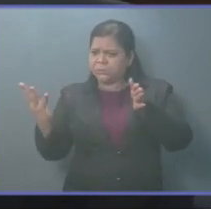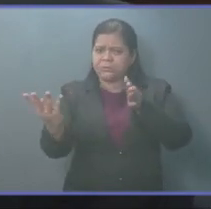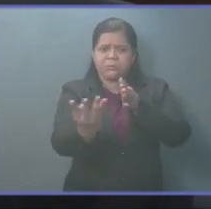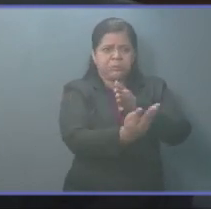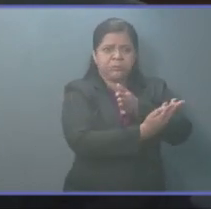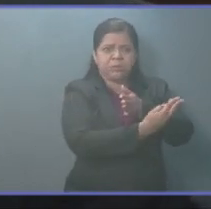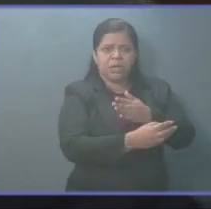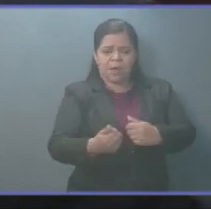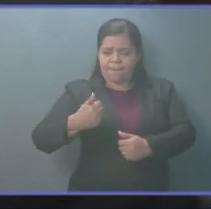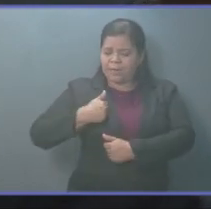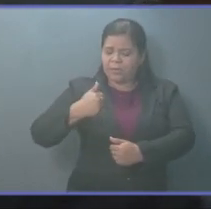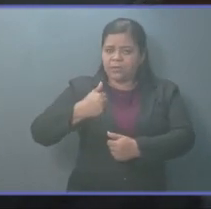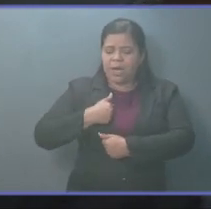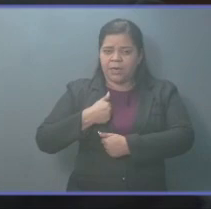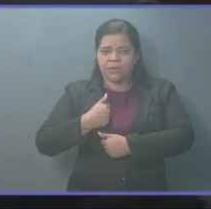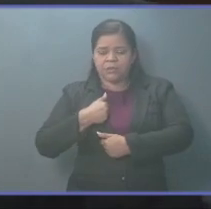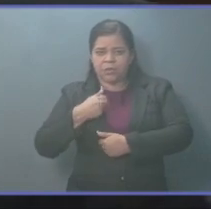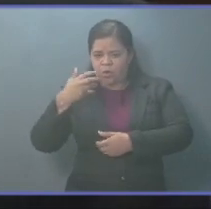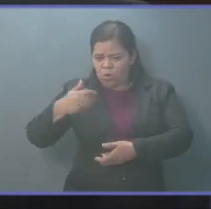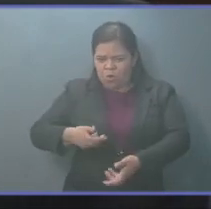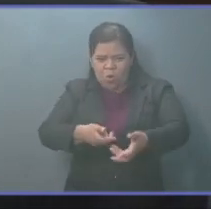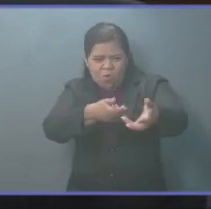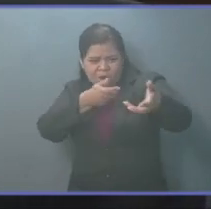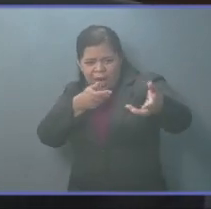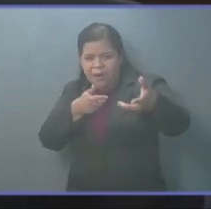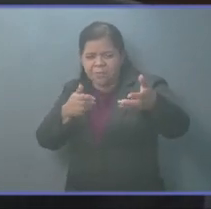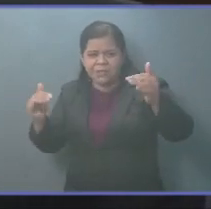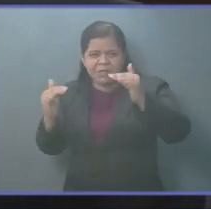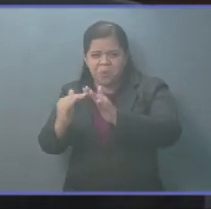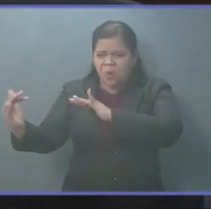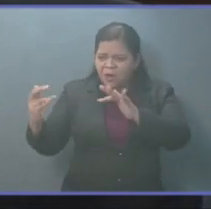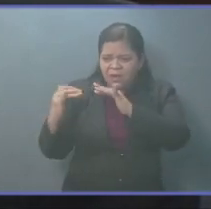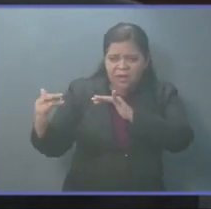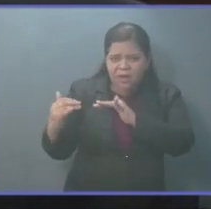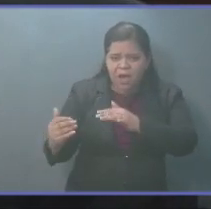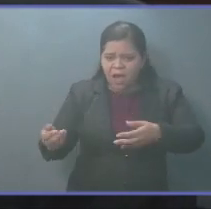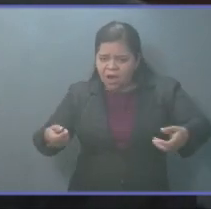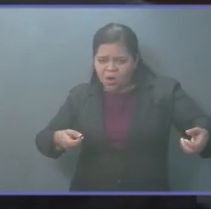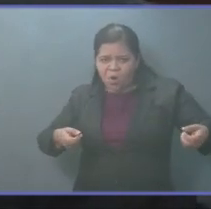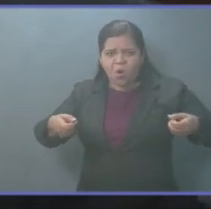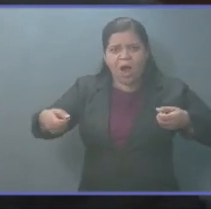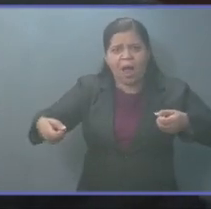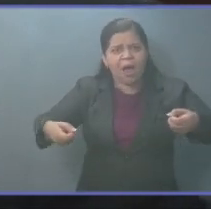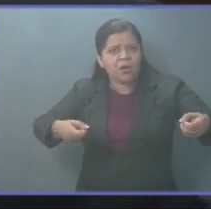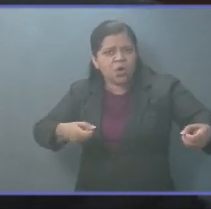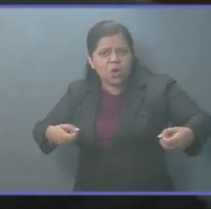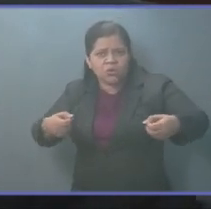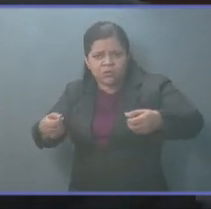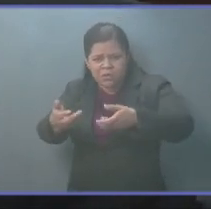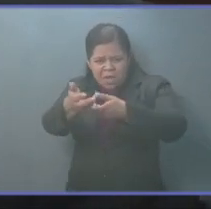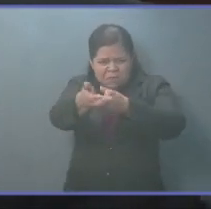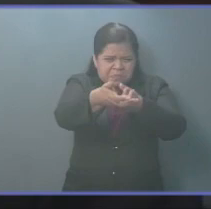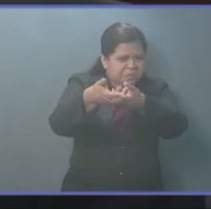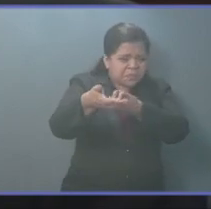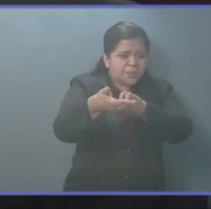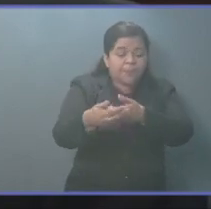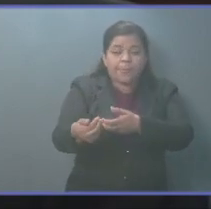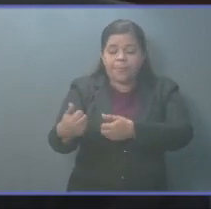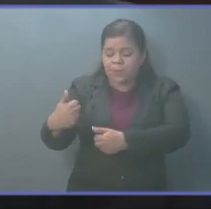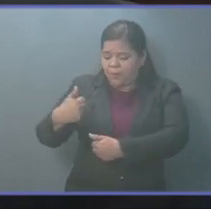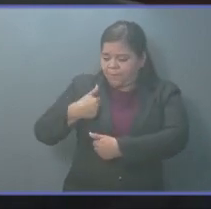de guerra, con vehículos artillados en su alrededor, con militares